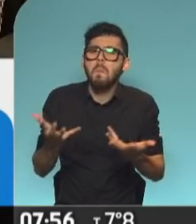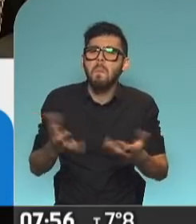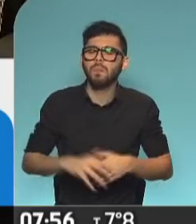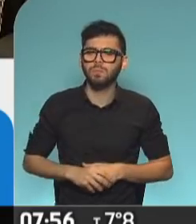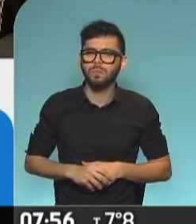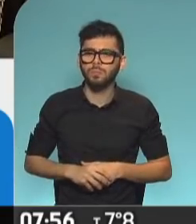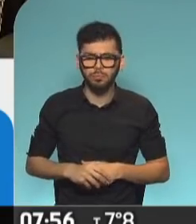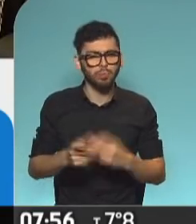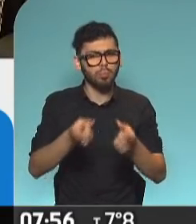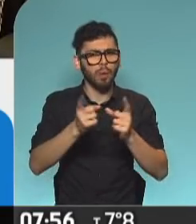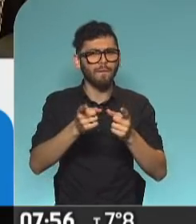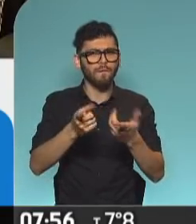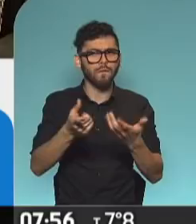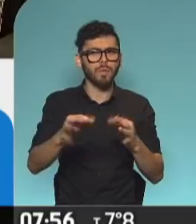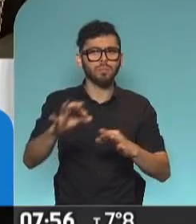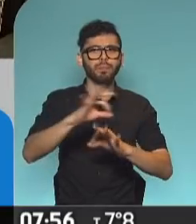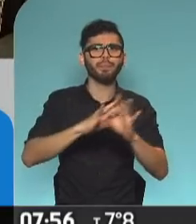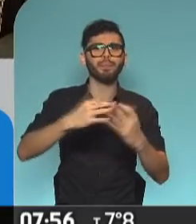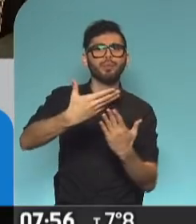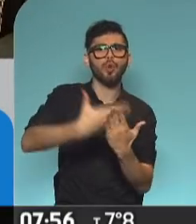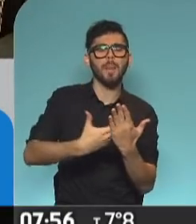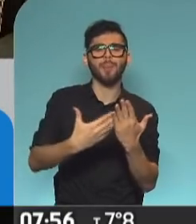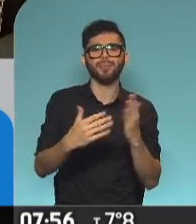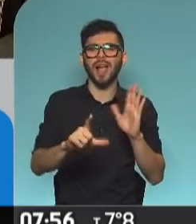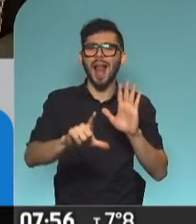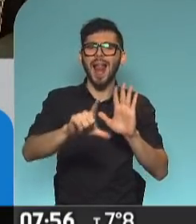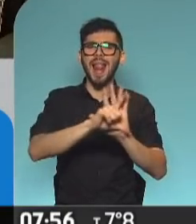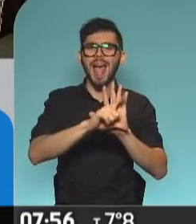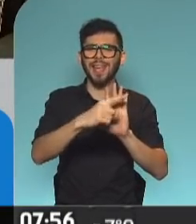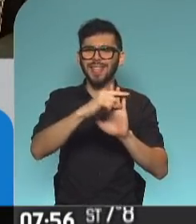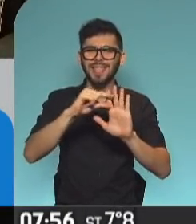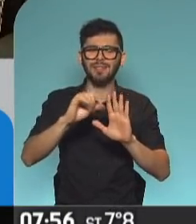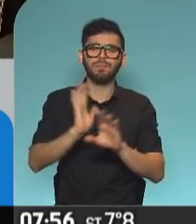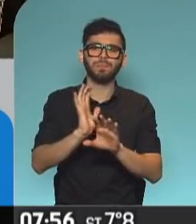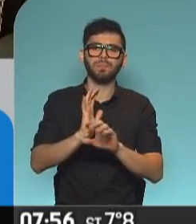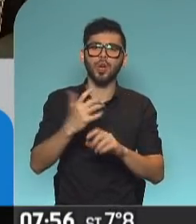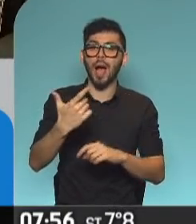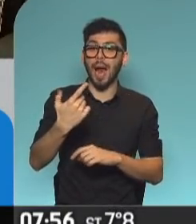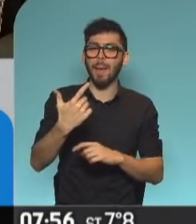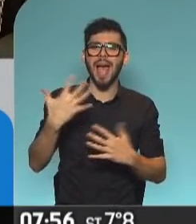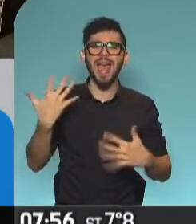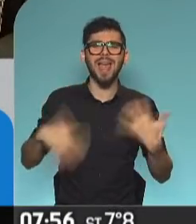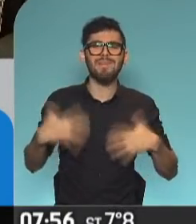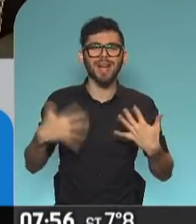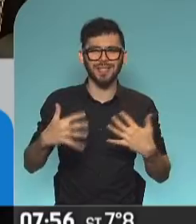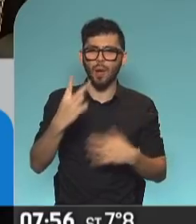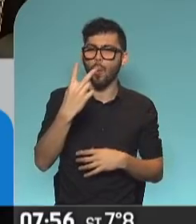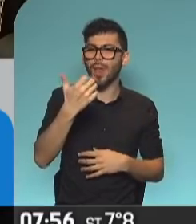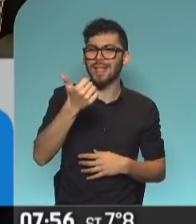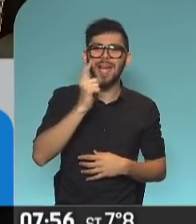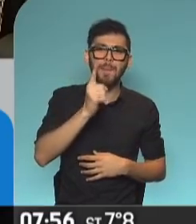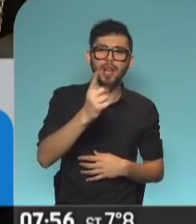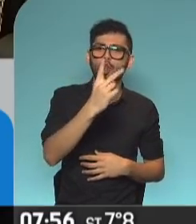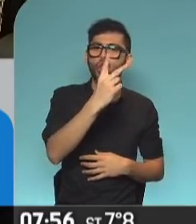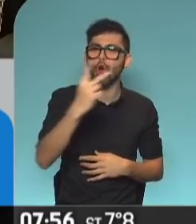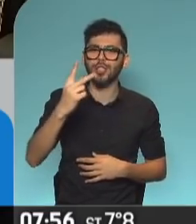por supuesto. Ese programa se enmarca en la ley que declaró la emergencia en el uso y tenencia de armas de fuego, la